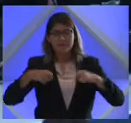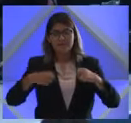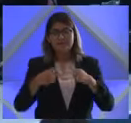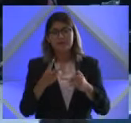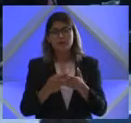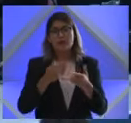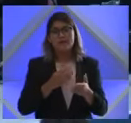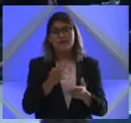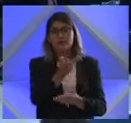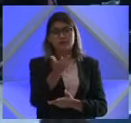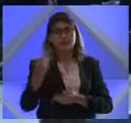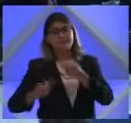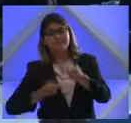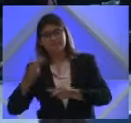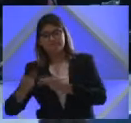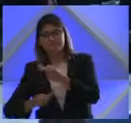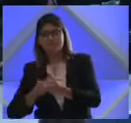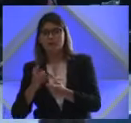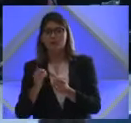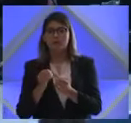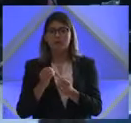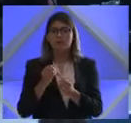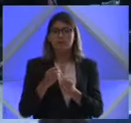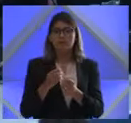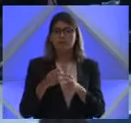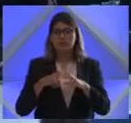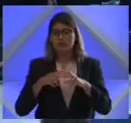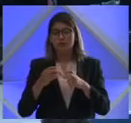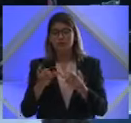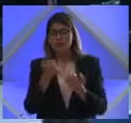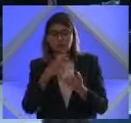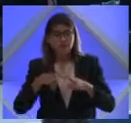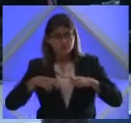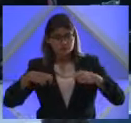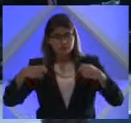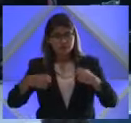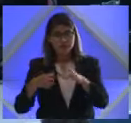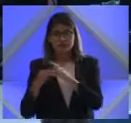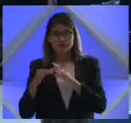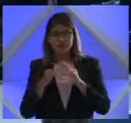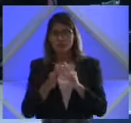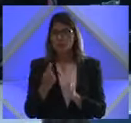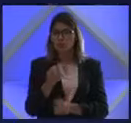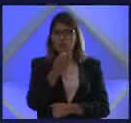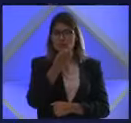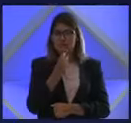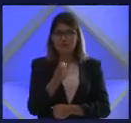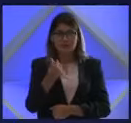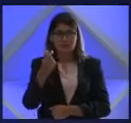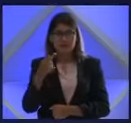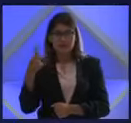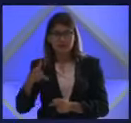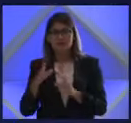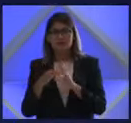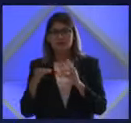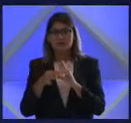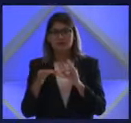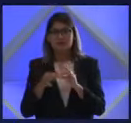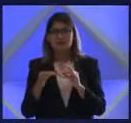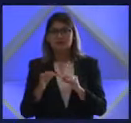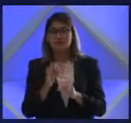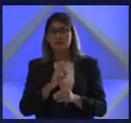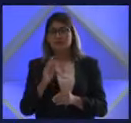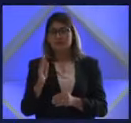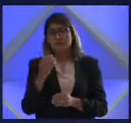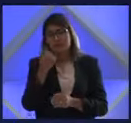de hacerles la palabra para que nos compartan una reflexión final de menos de un minuto me gustaría preguntarle si alguien de